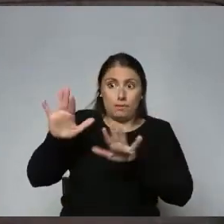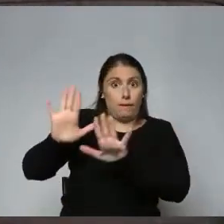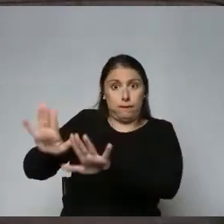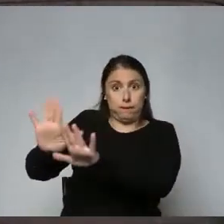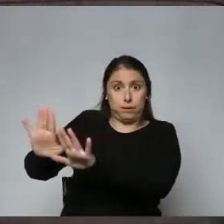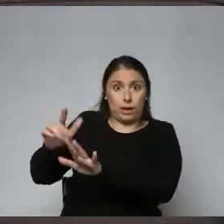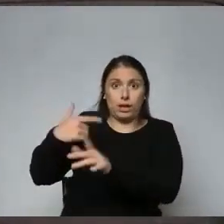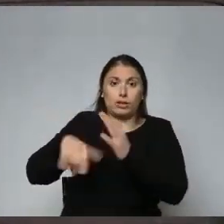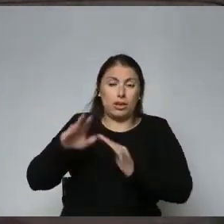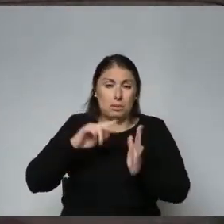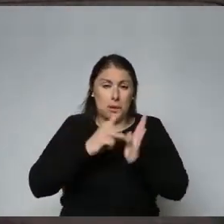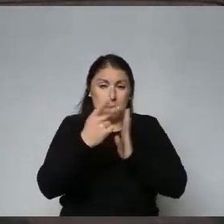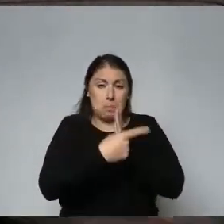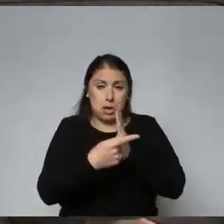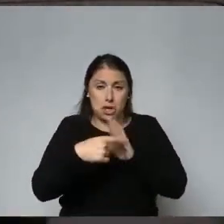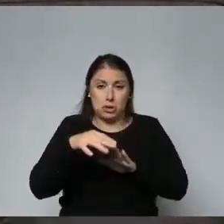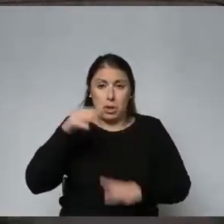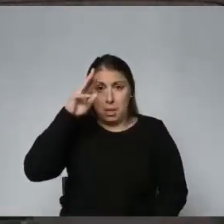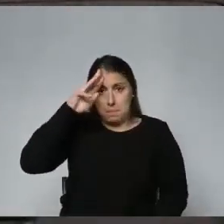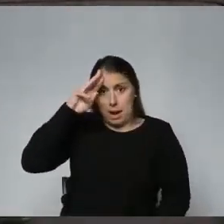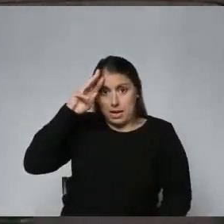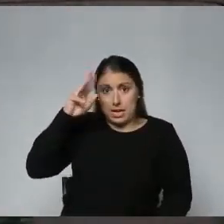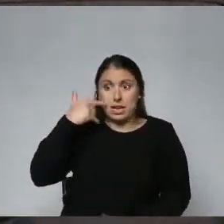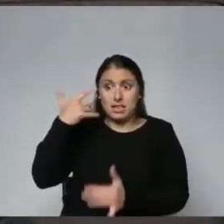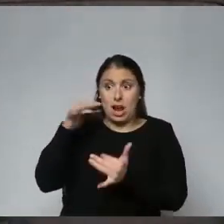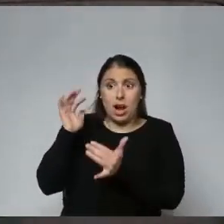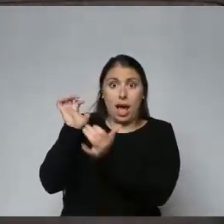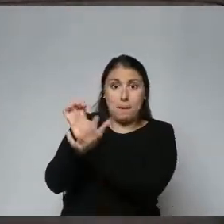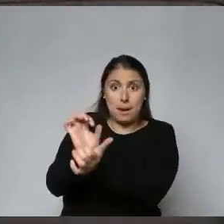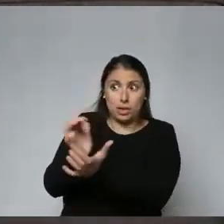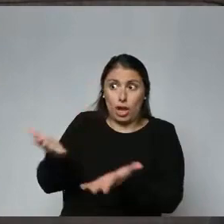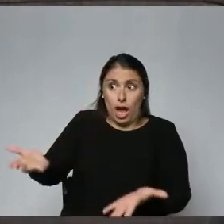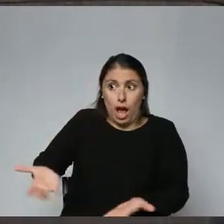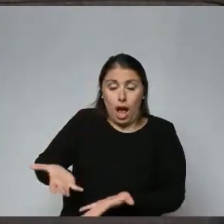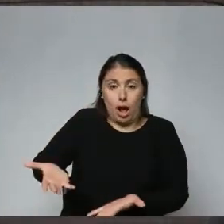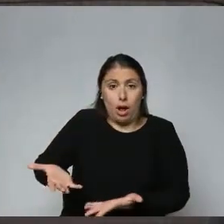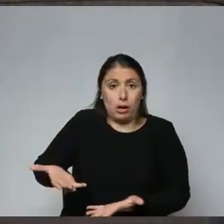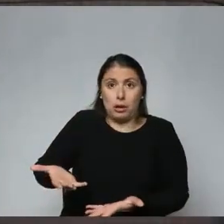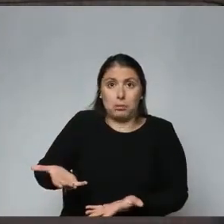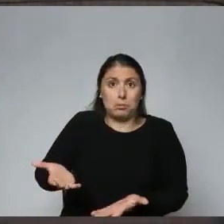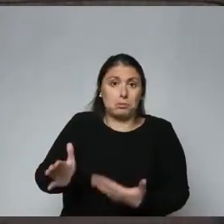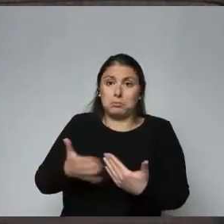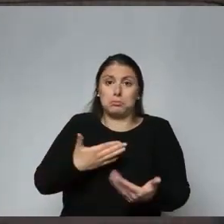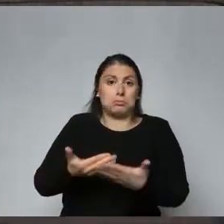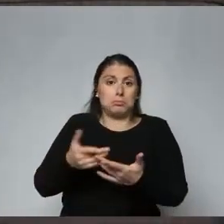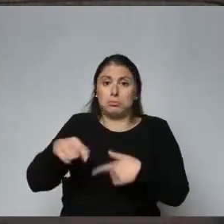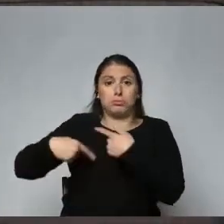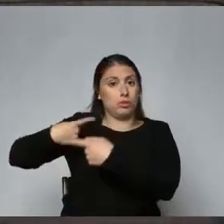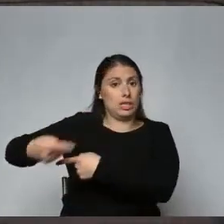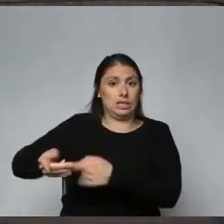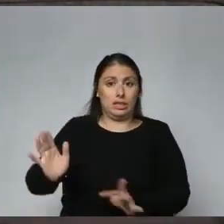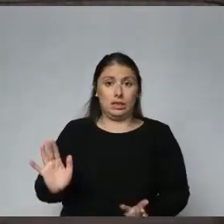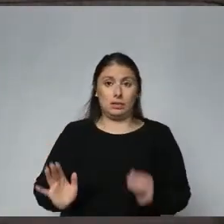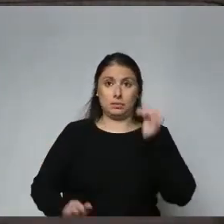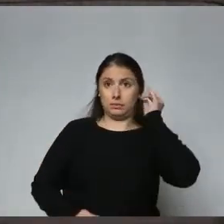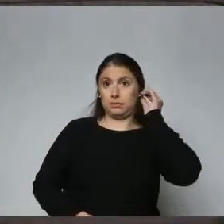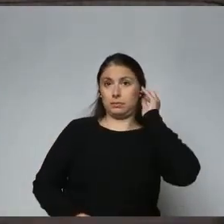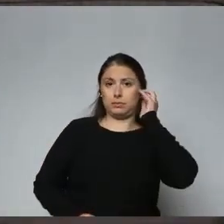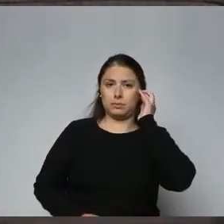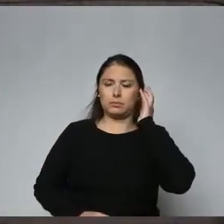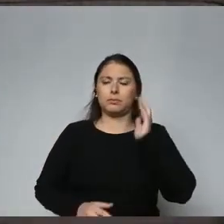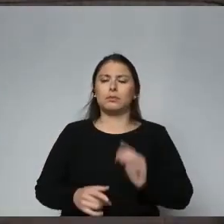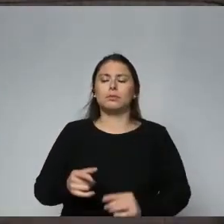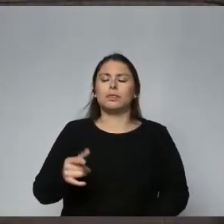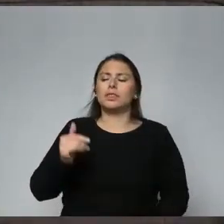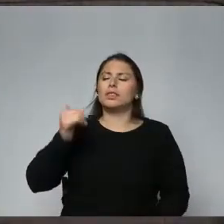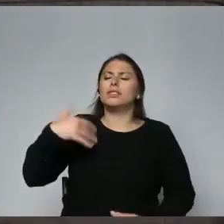proyecto Manini, todos los que están procesados y condenados ahora, no cambia su situación. Si